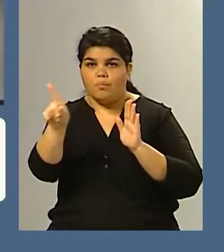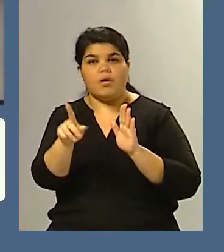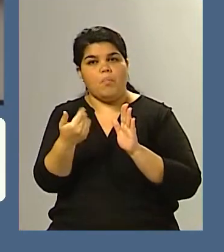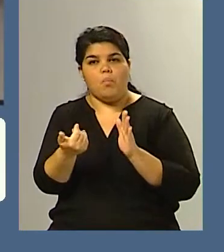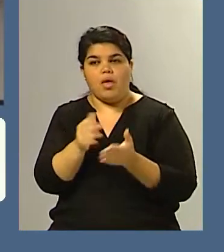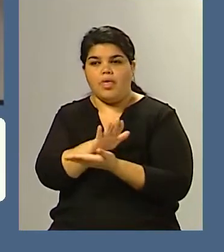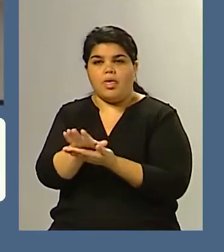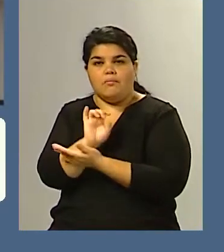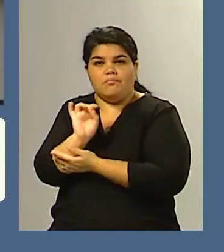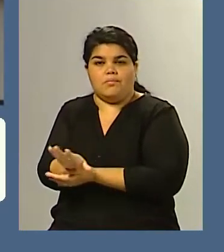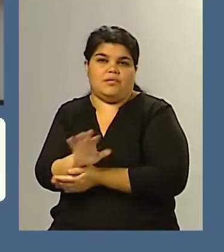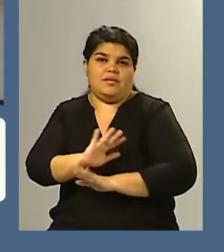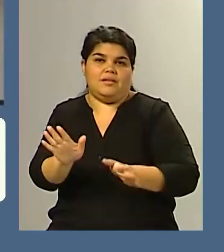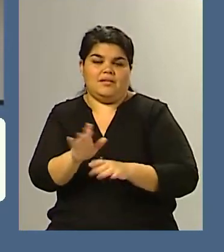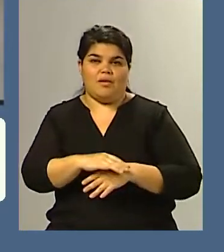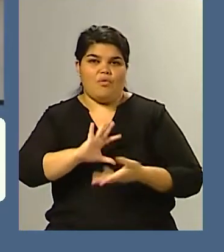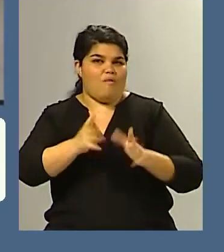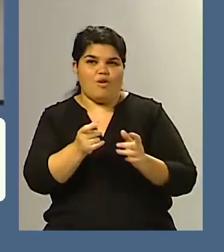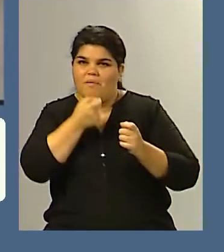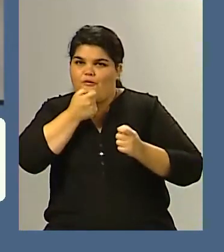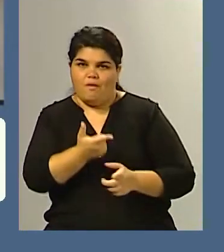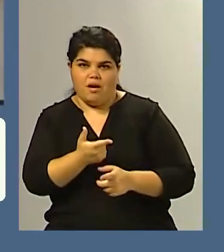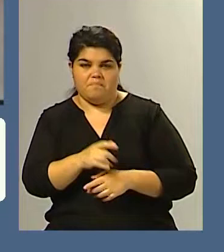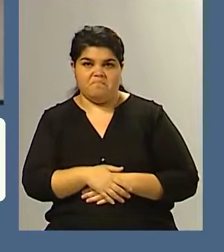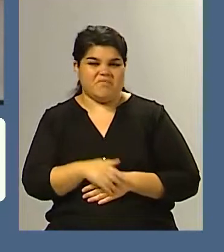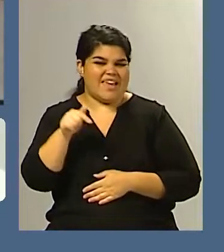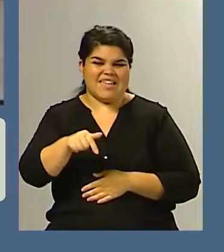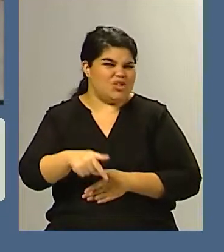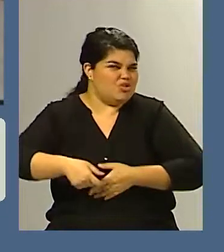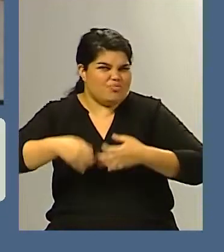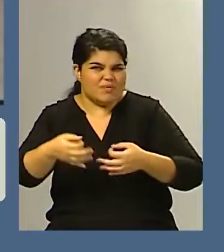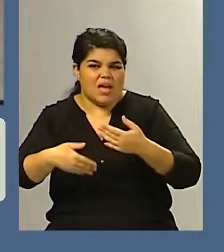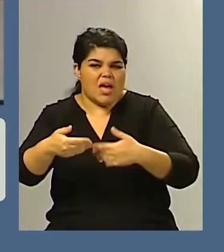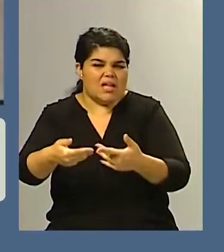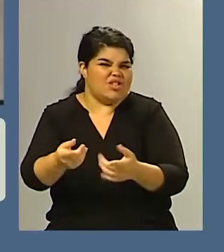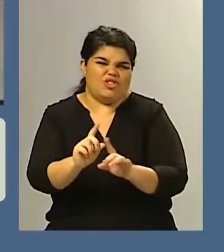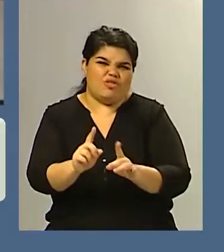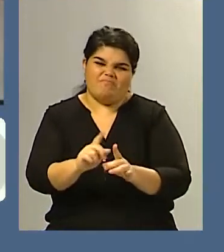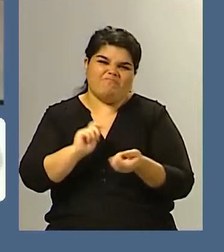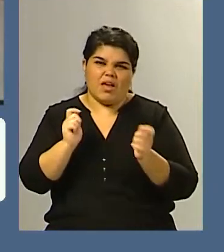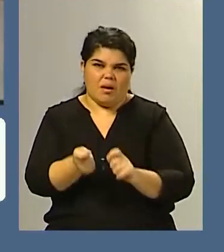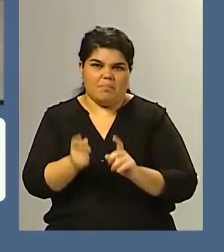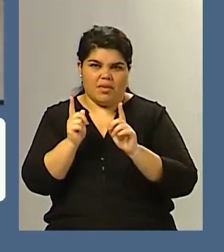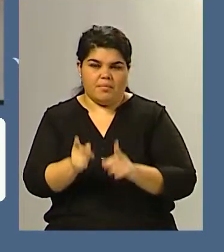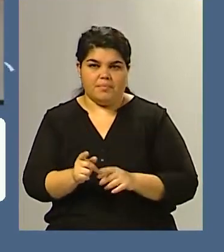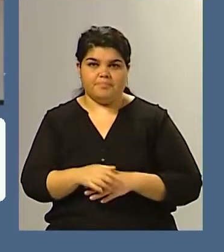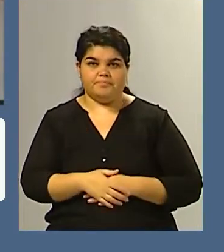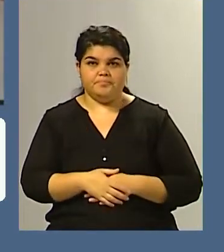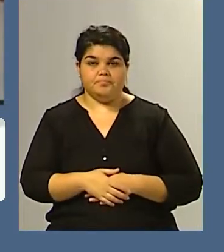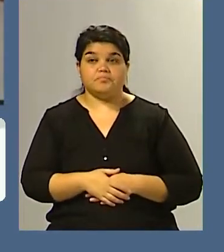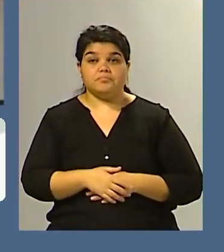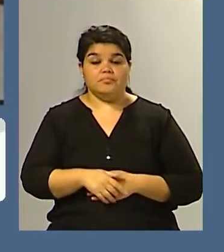para que te vayas a tu casa. Claro. Y esto ya ha pasado, así que no es una novedad. Eduardo, vamos a hacer una pausa y enseguida vamos a regresar